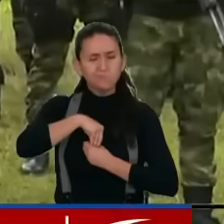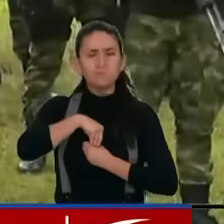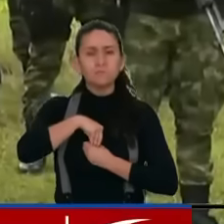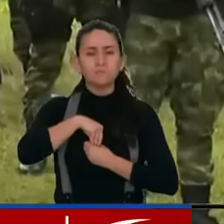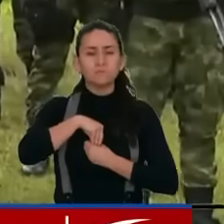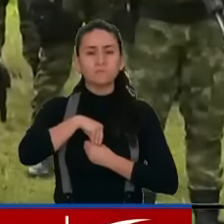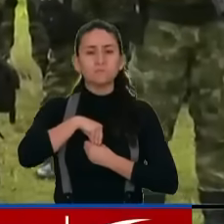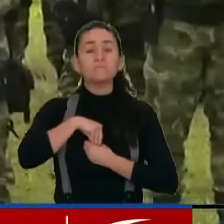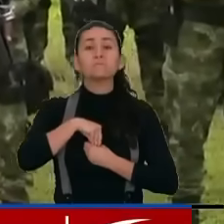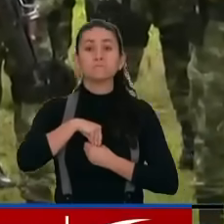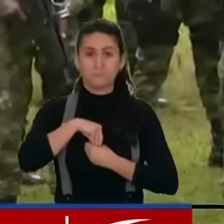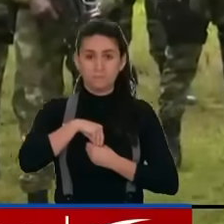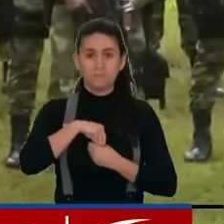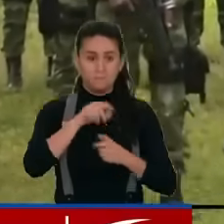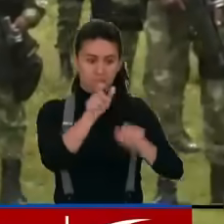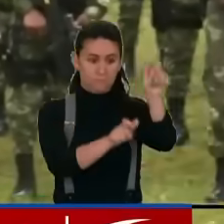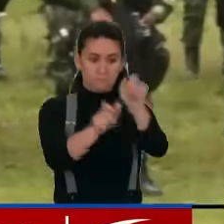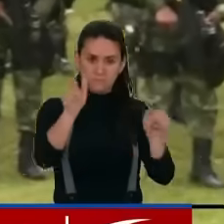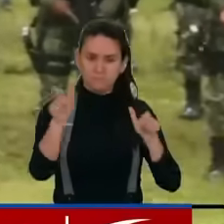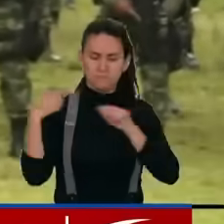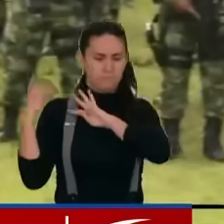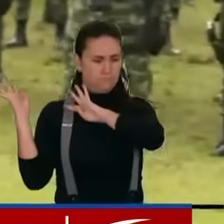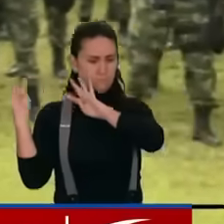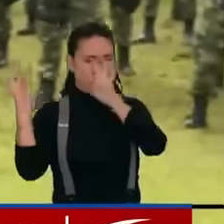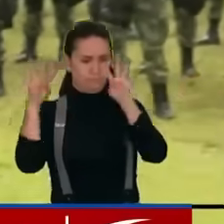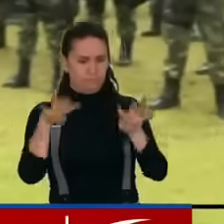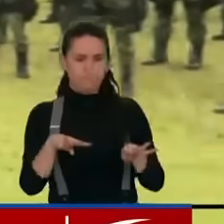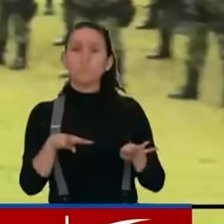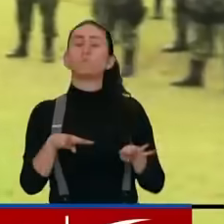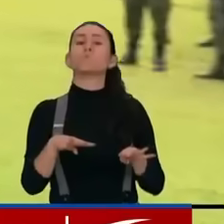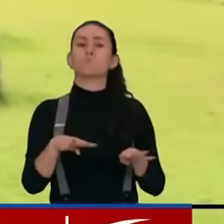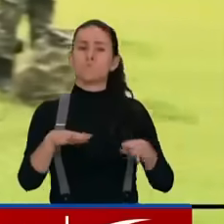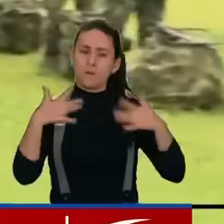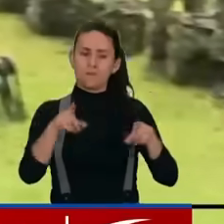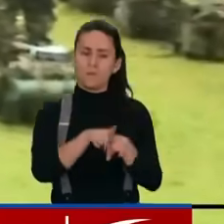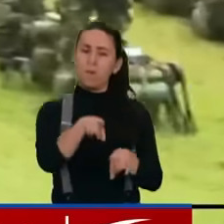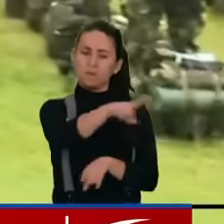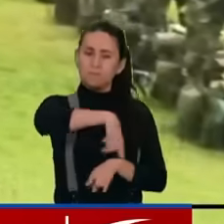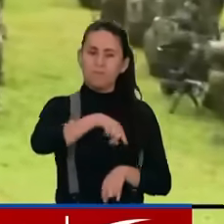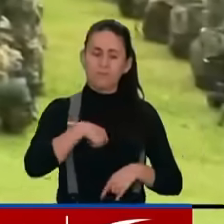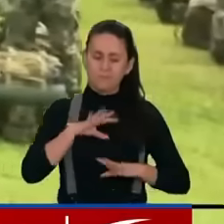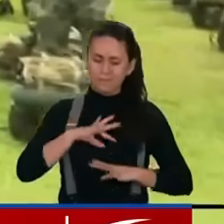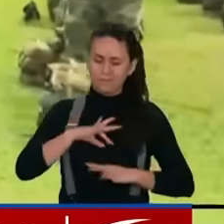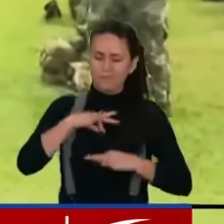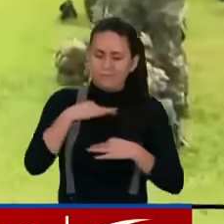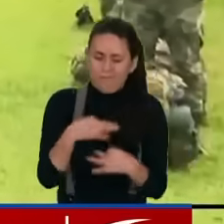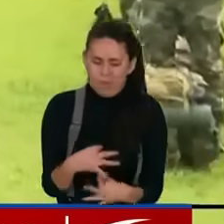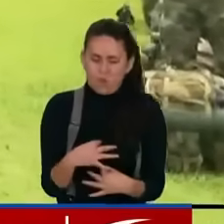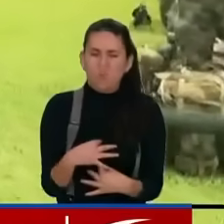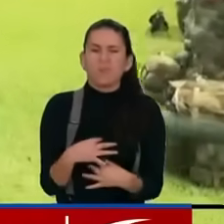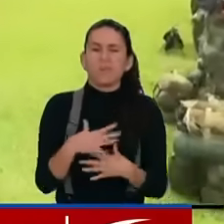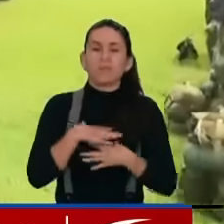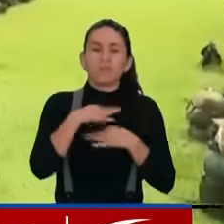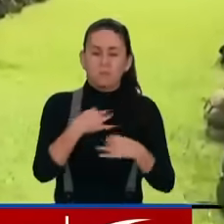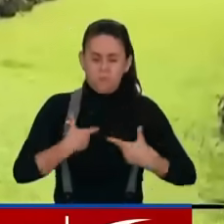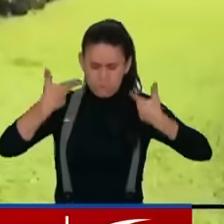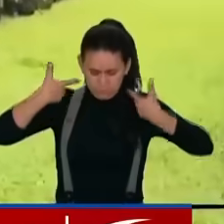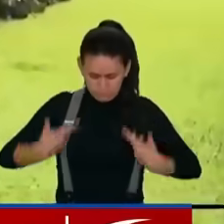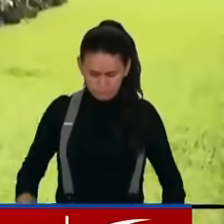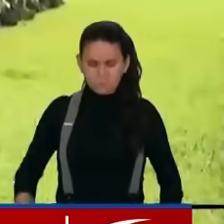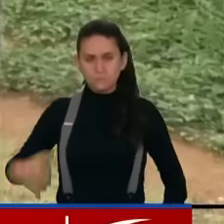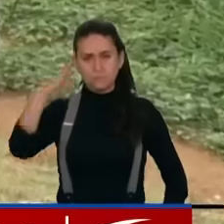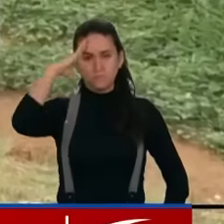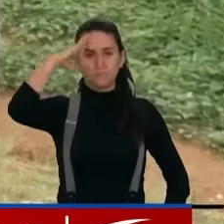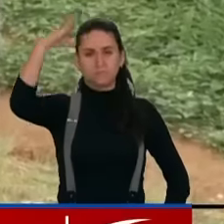que nos hacen ver y hacer que seamos dignos de portar el uniforme de la